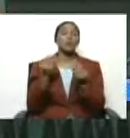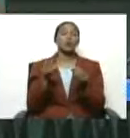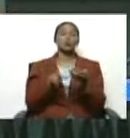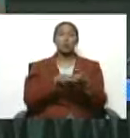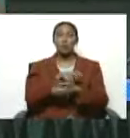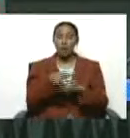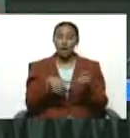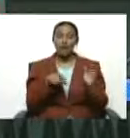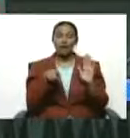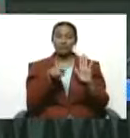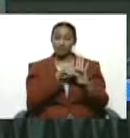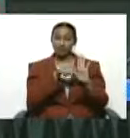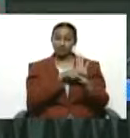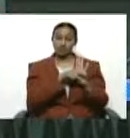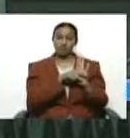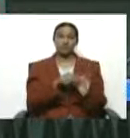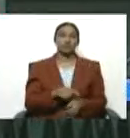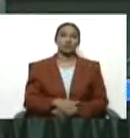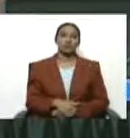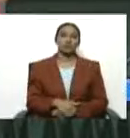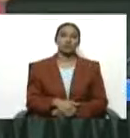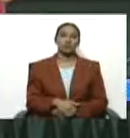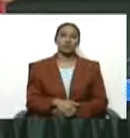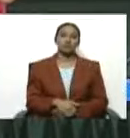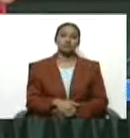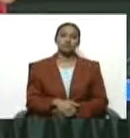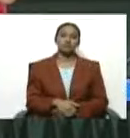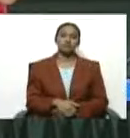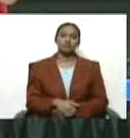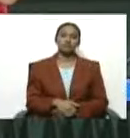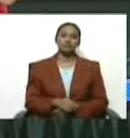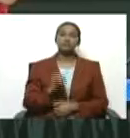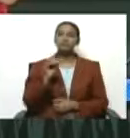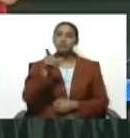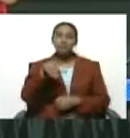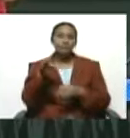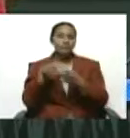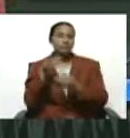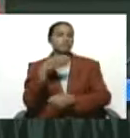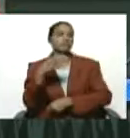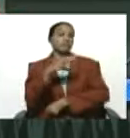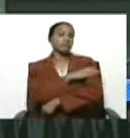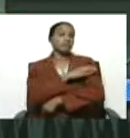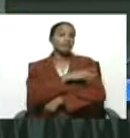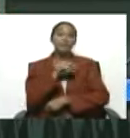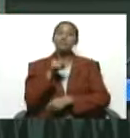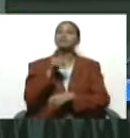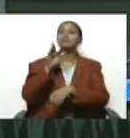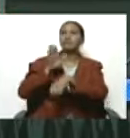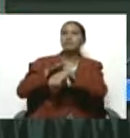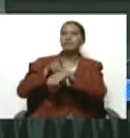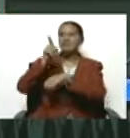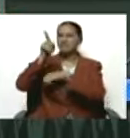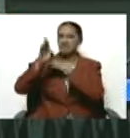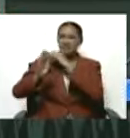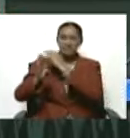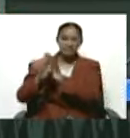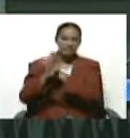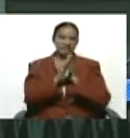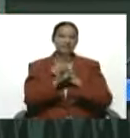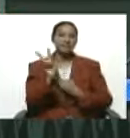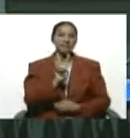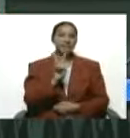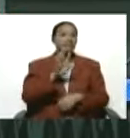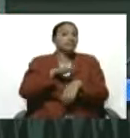fue blanco o consecuencia del llamado a las sanciones y al bloqueo, porque llegó un momento que Venezuela no